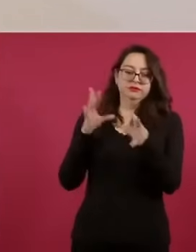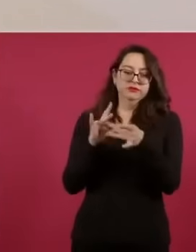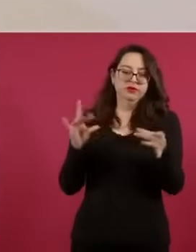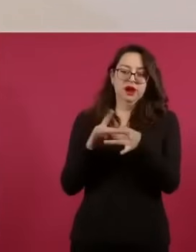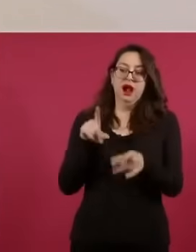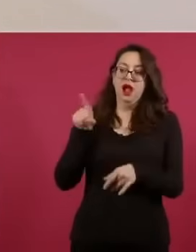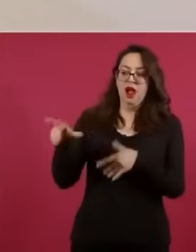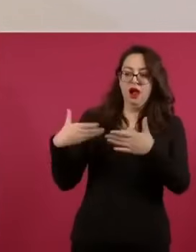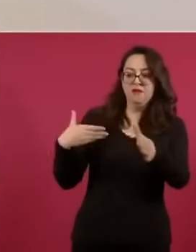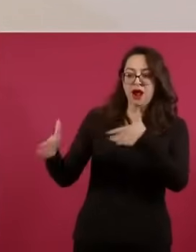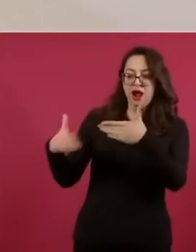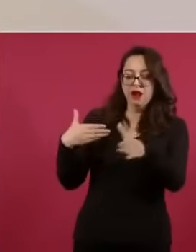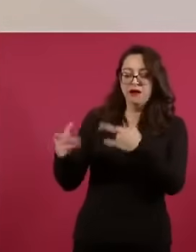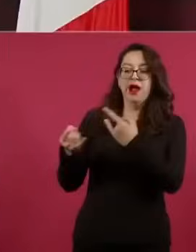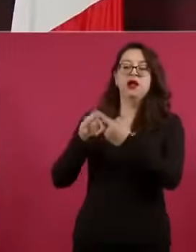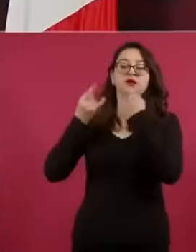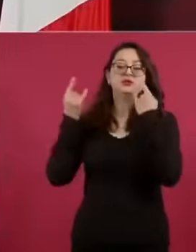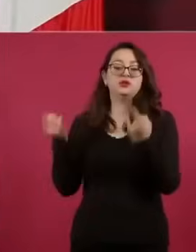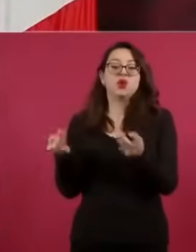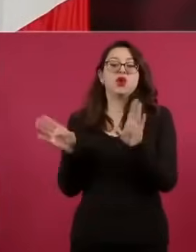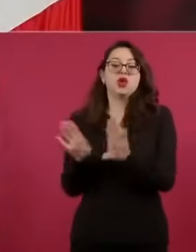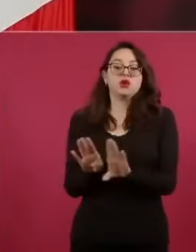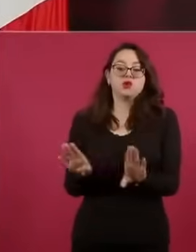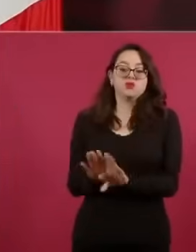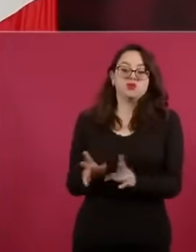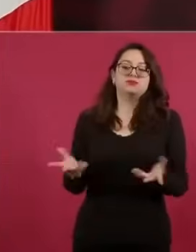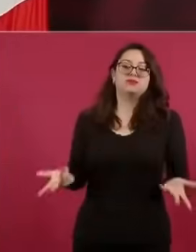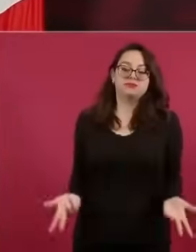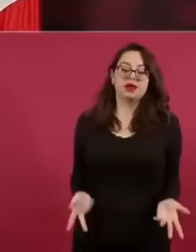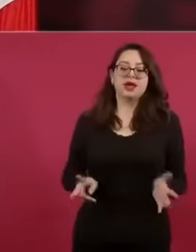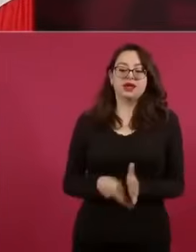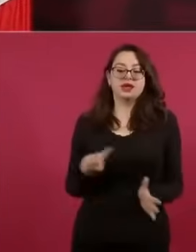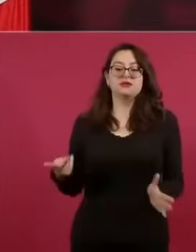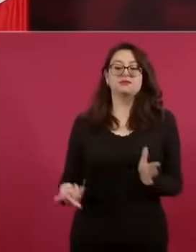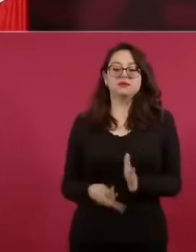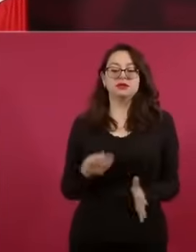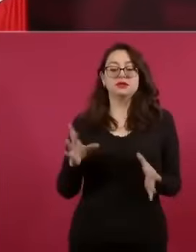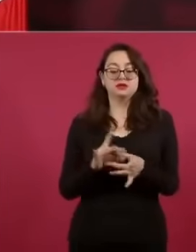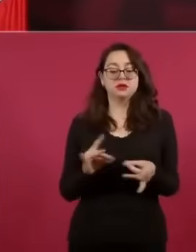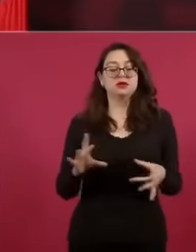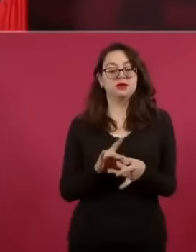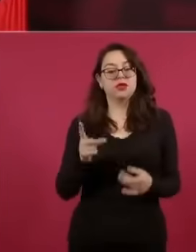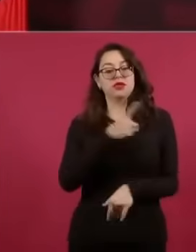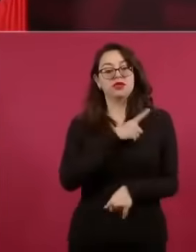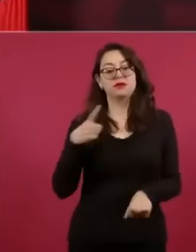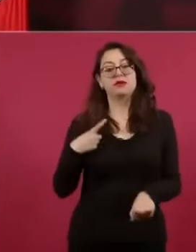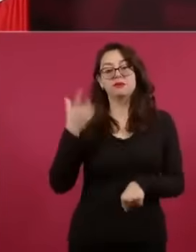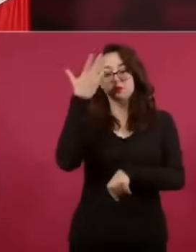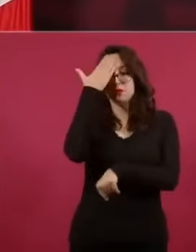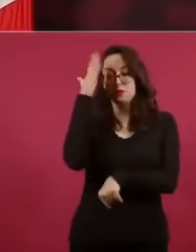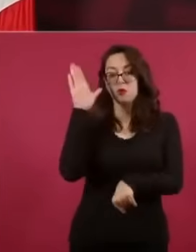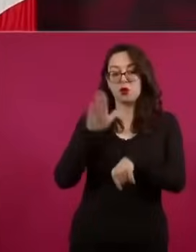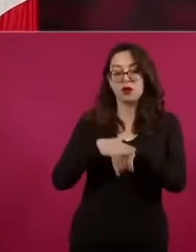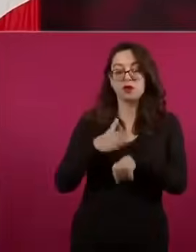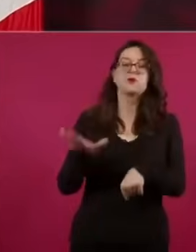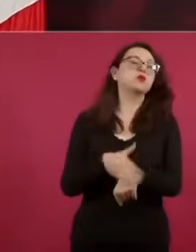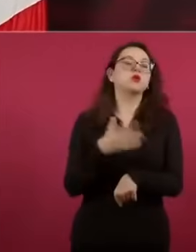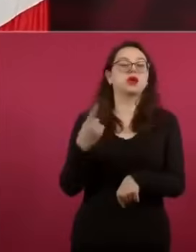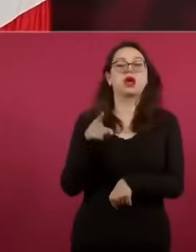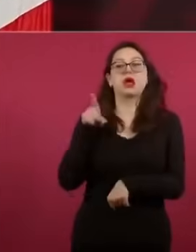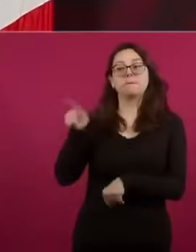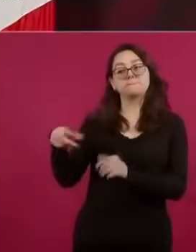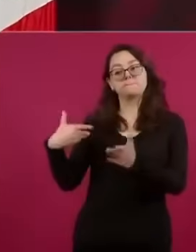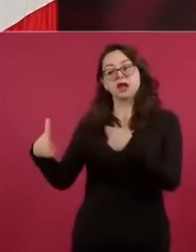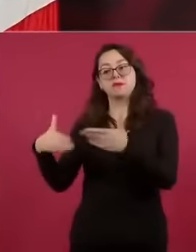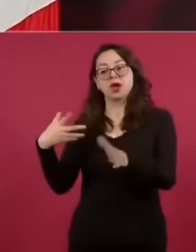No debe de olvidarse, porque es la historia de la soberanía de un